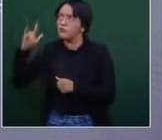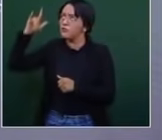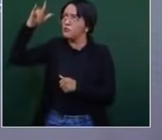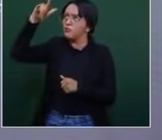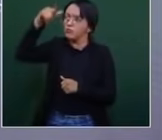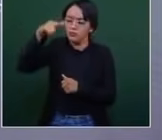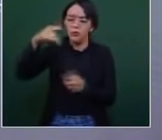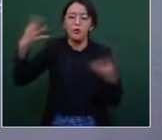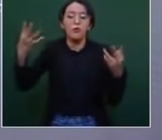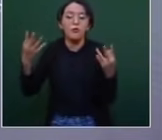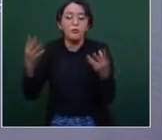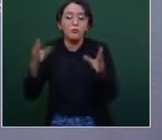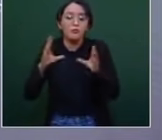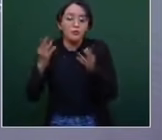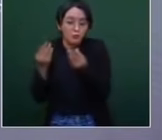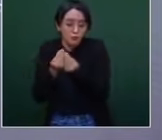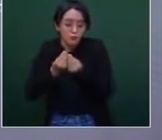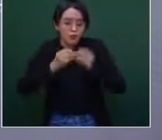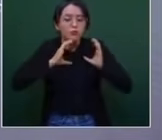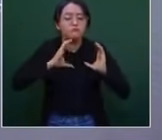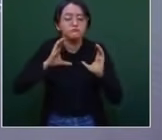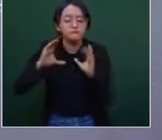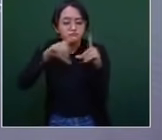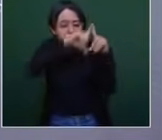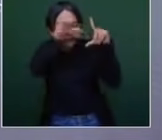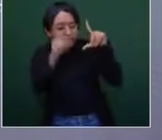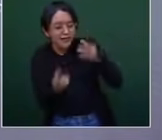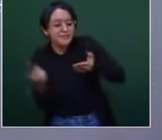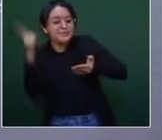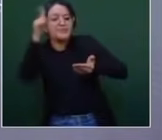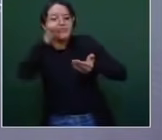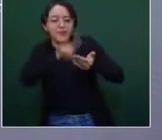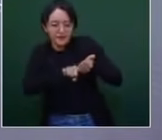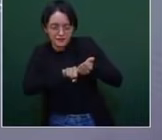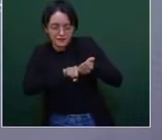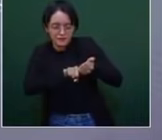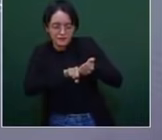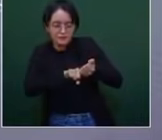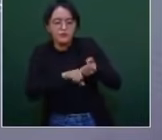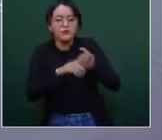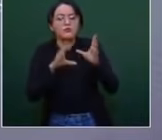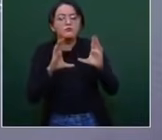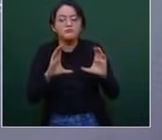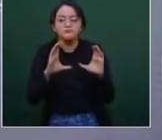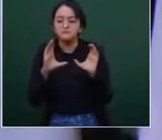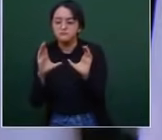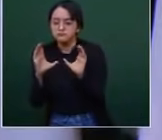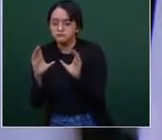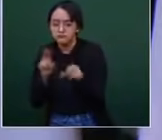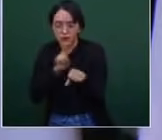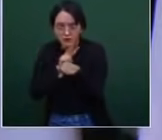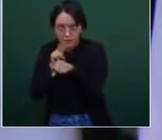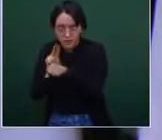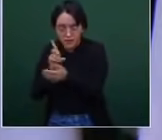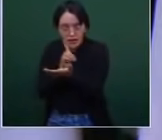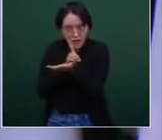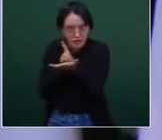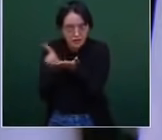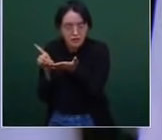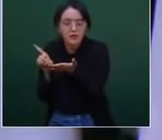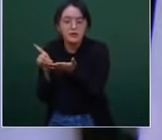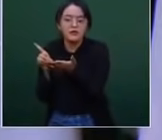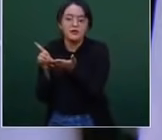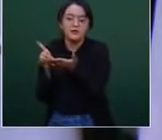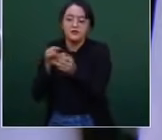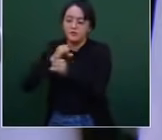territorial y la seguridad nacional e interior de México, garantizar el cumplimiento del derecho nacional e